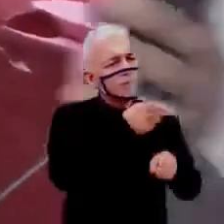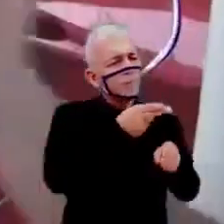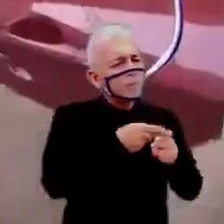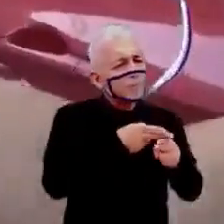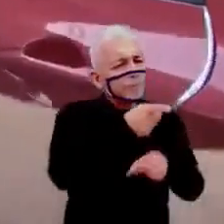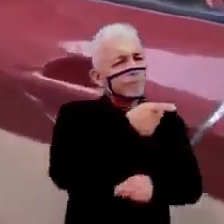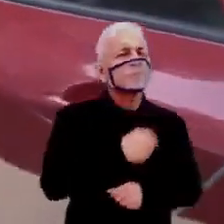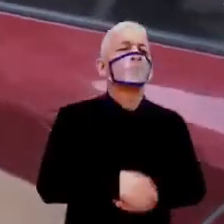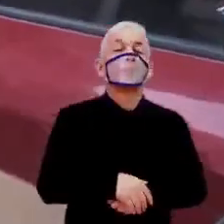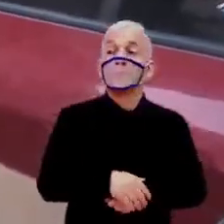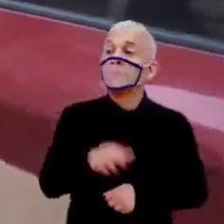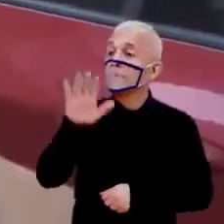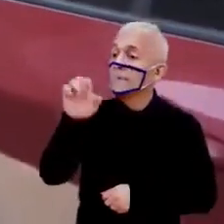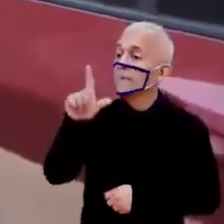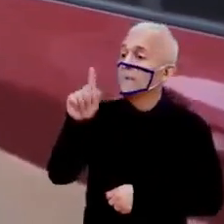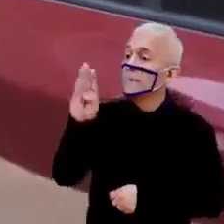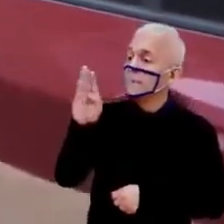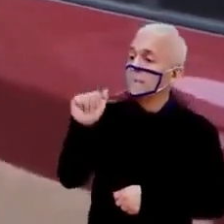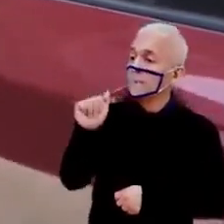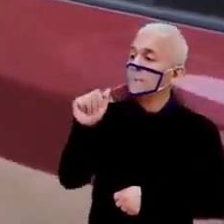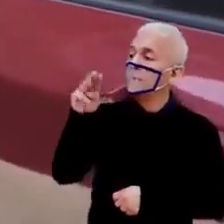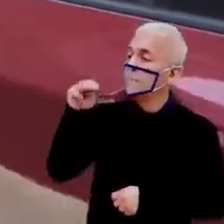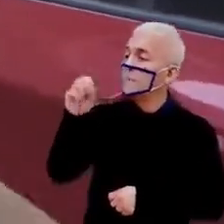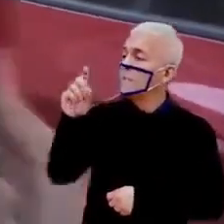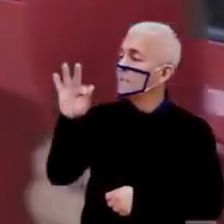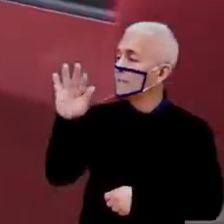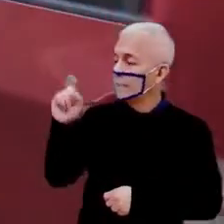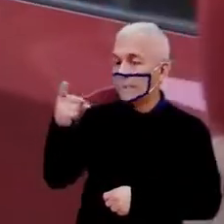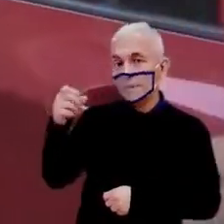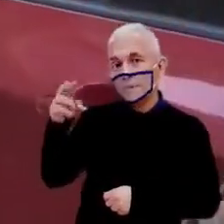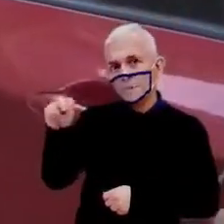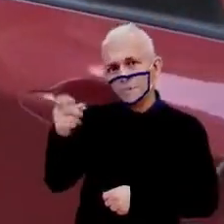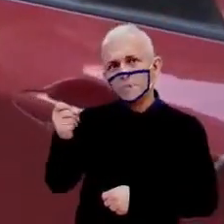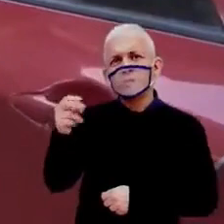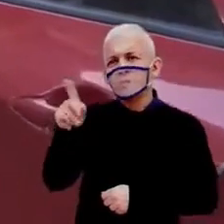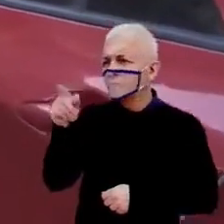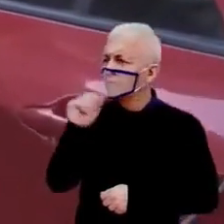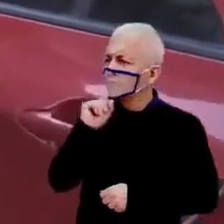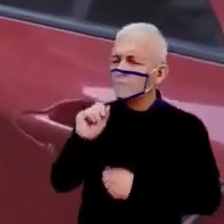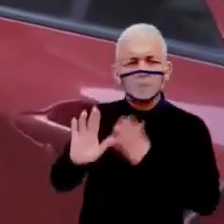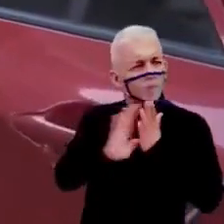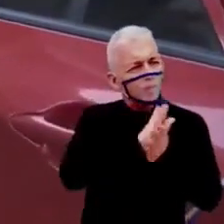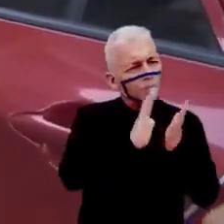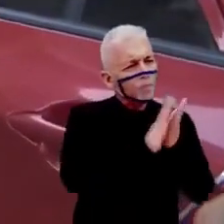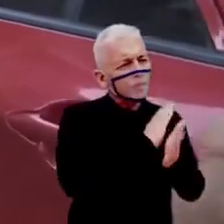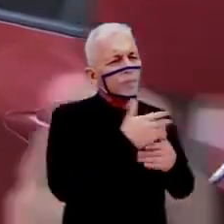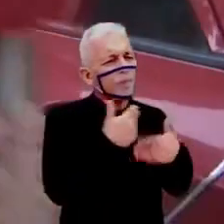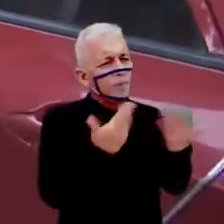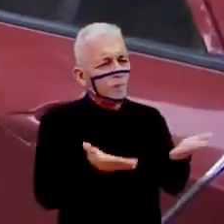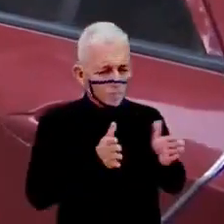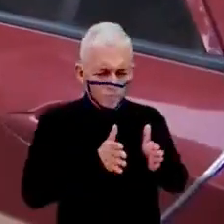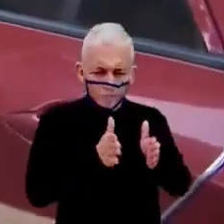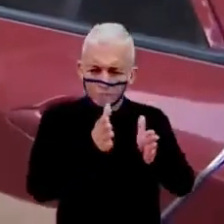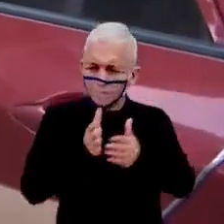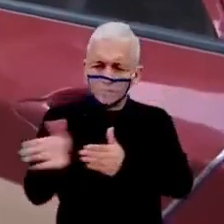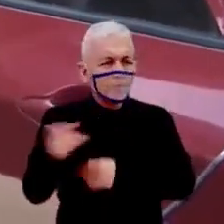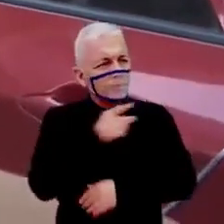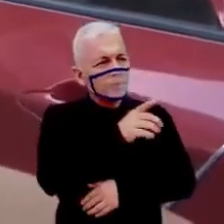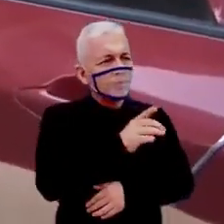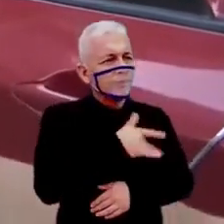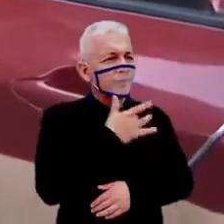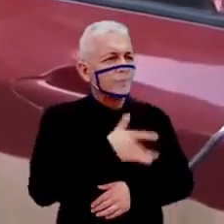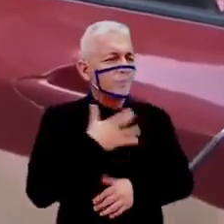nombre? Elba Montenegro. Elba, cuéntanos cómo fue el cambio para la comunidad con estas calles pavimentadas. Nos sentimos